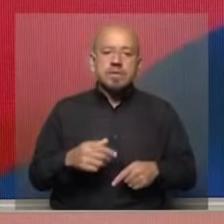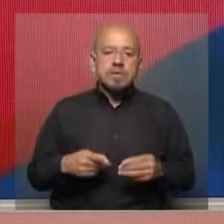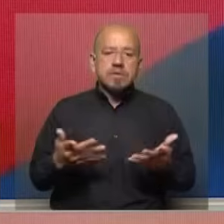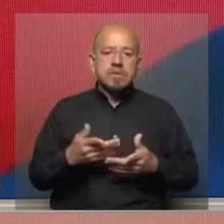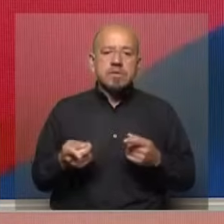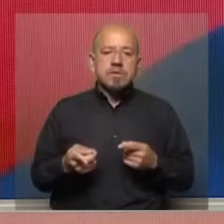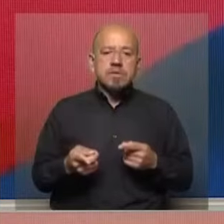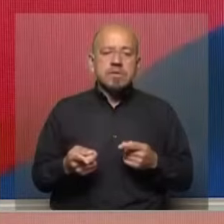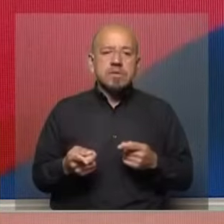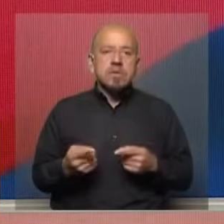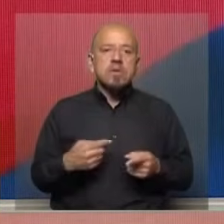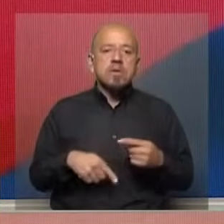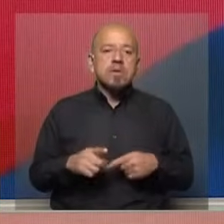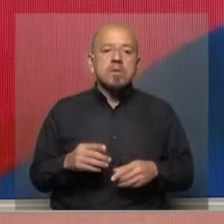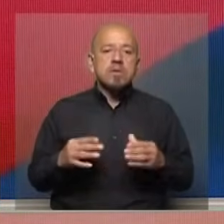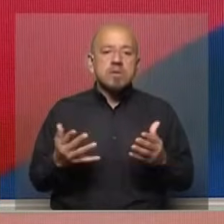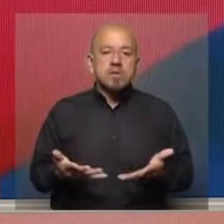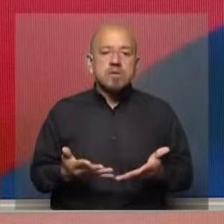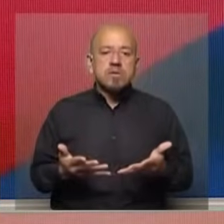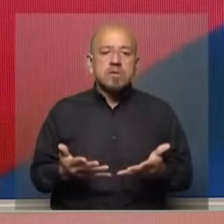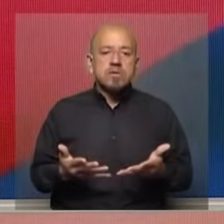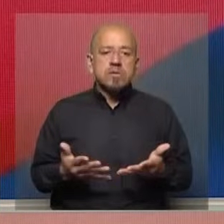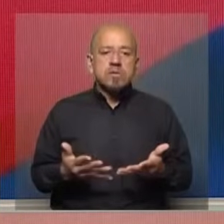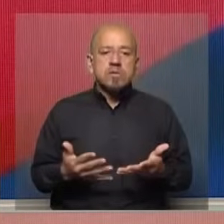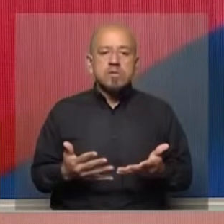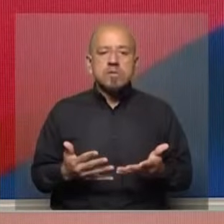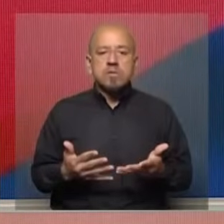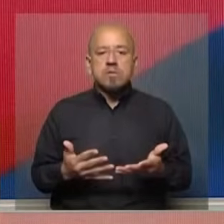viene haciendo. Y para eso va a tener que tener